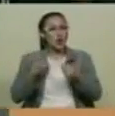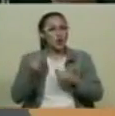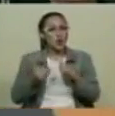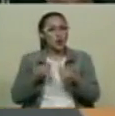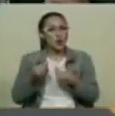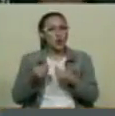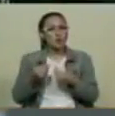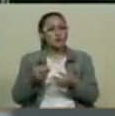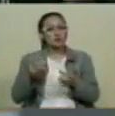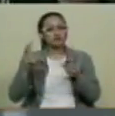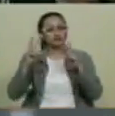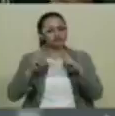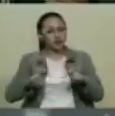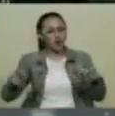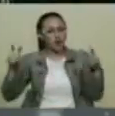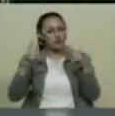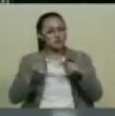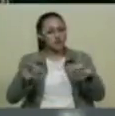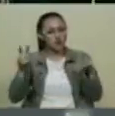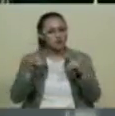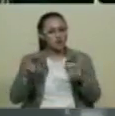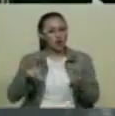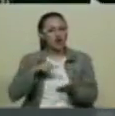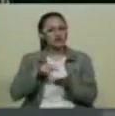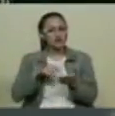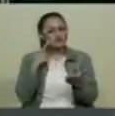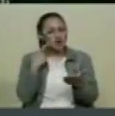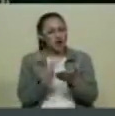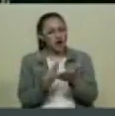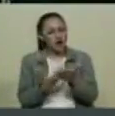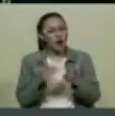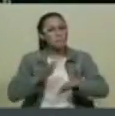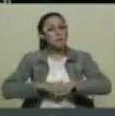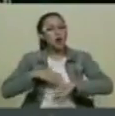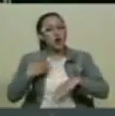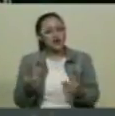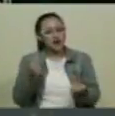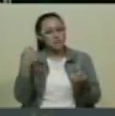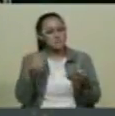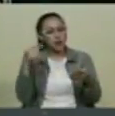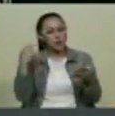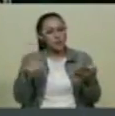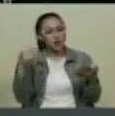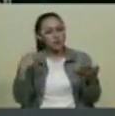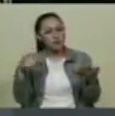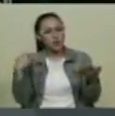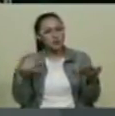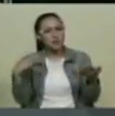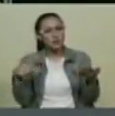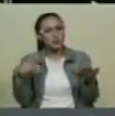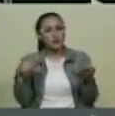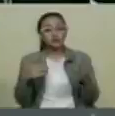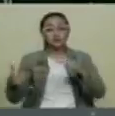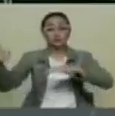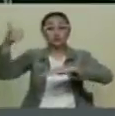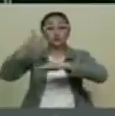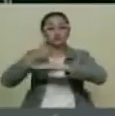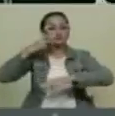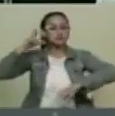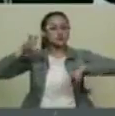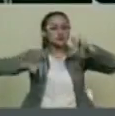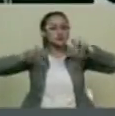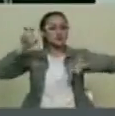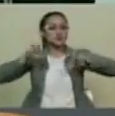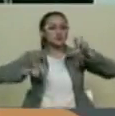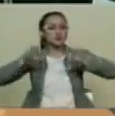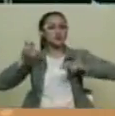un expediente nacional que justifique, que valide ante el órgano multilateral que es la UNESCO, la declaratoria.